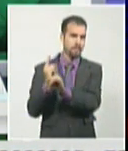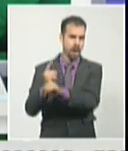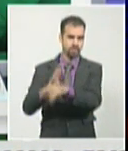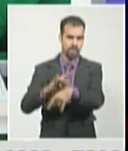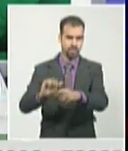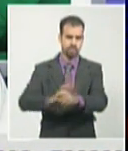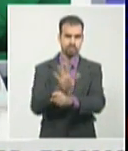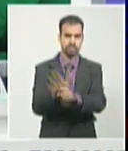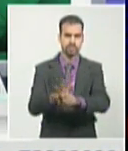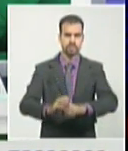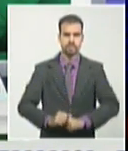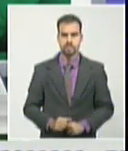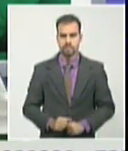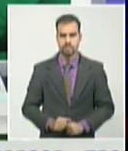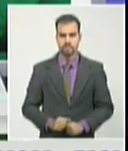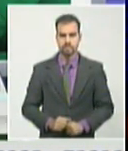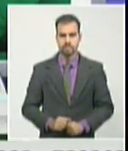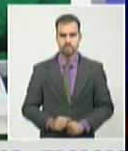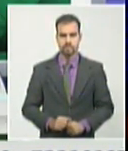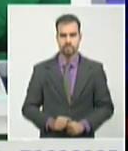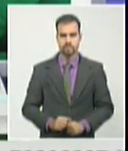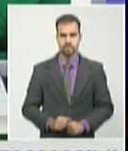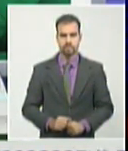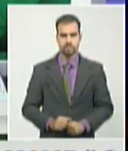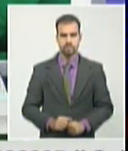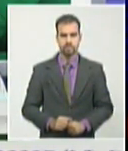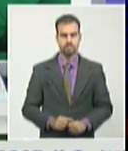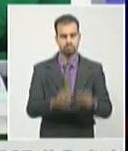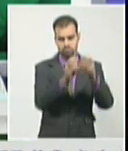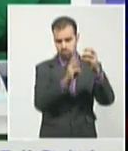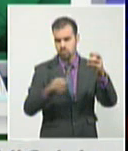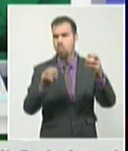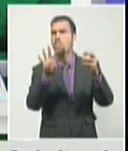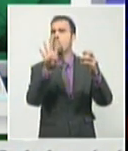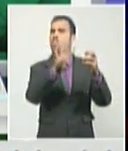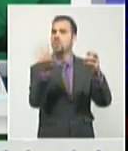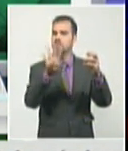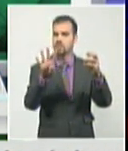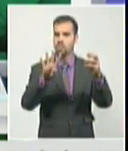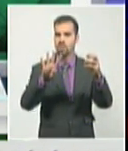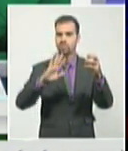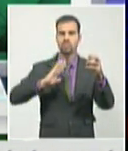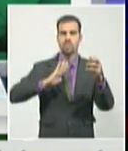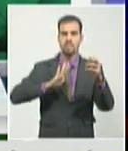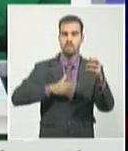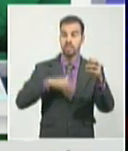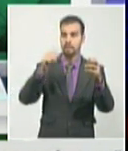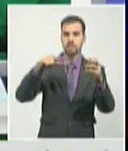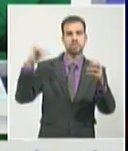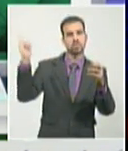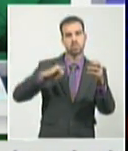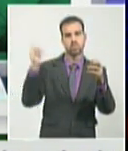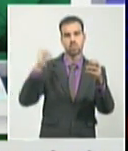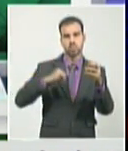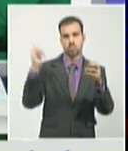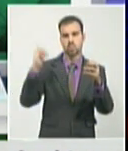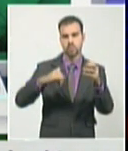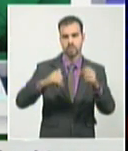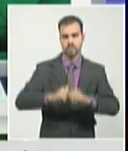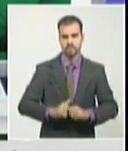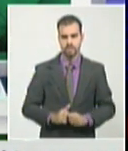44 con fuentes de infección en el extranjero y con esto se acumulan tres mil